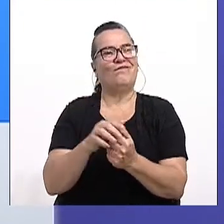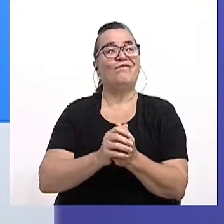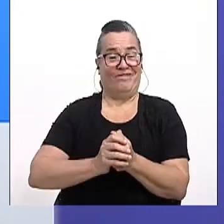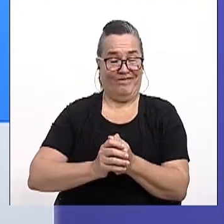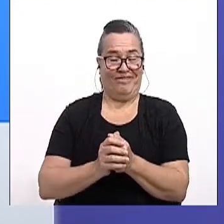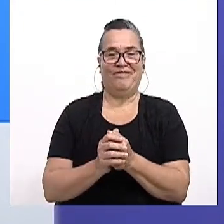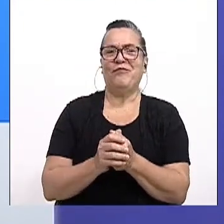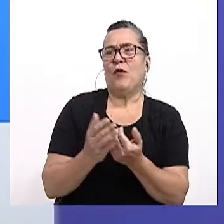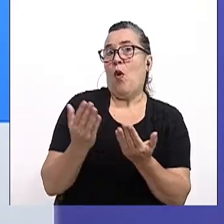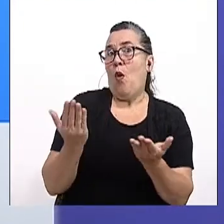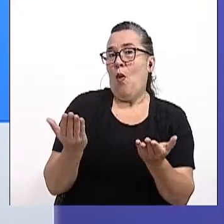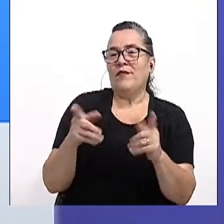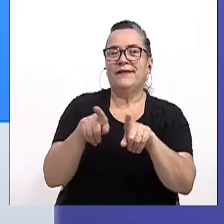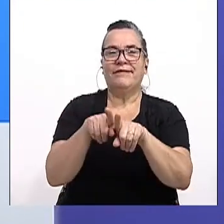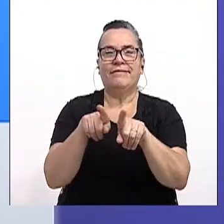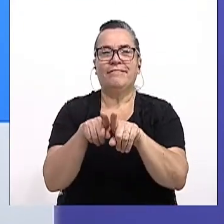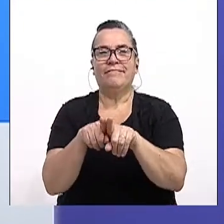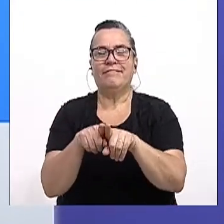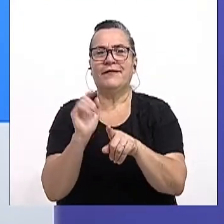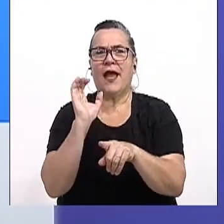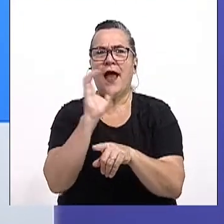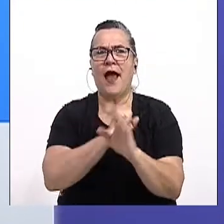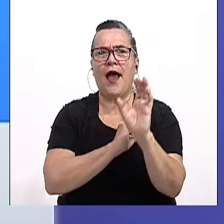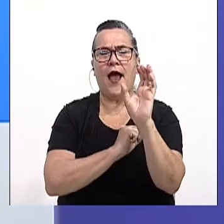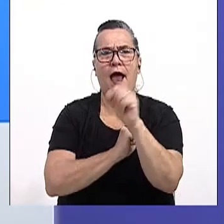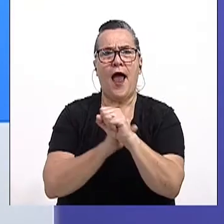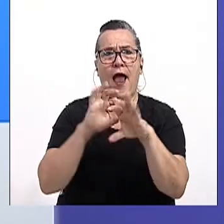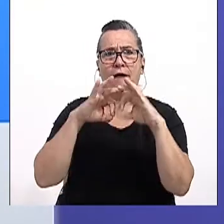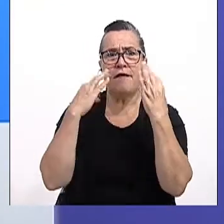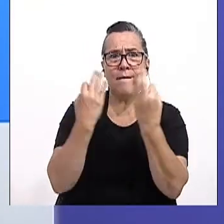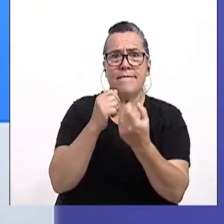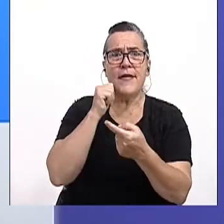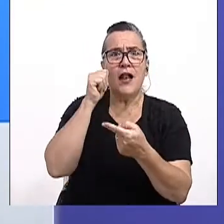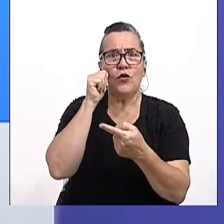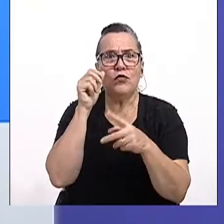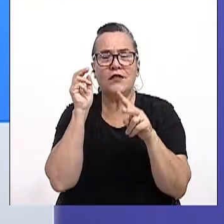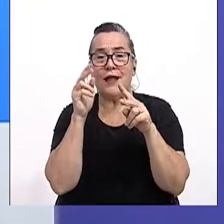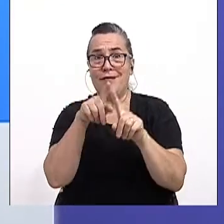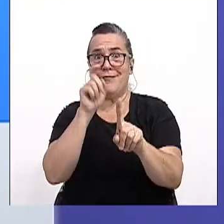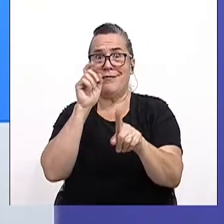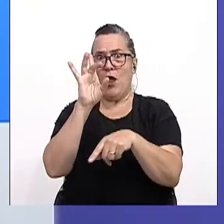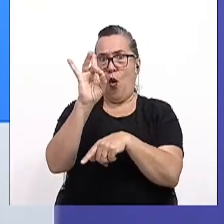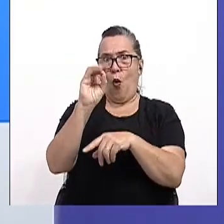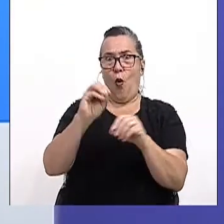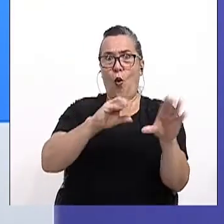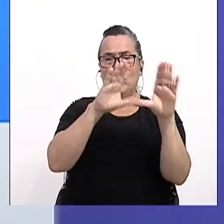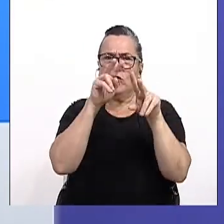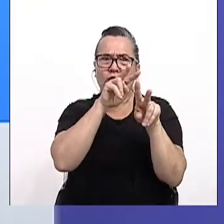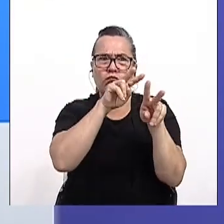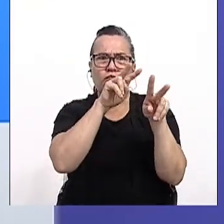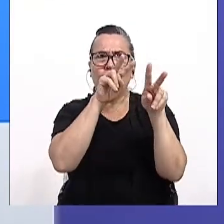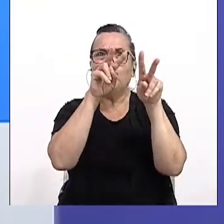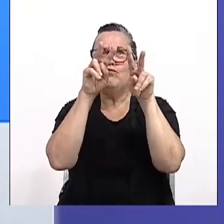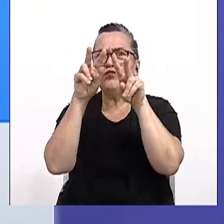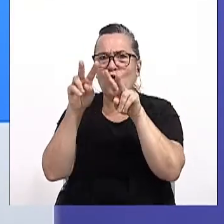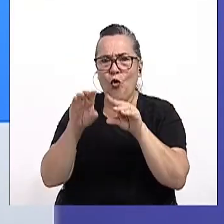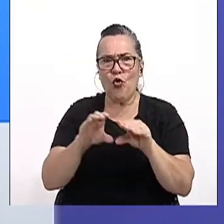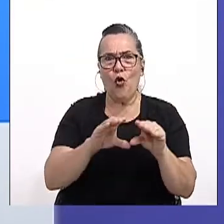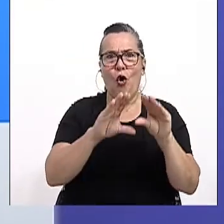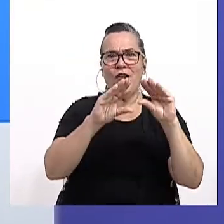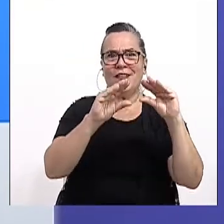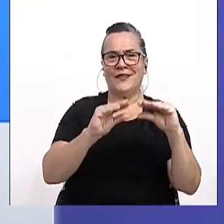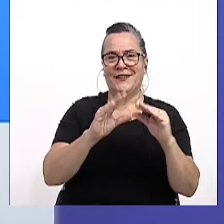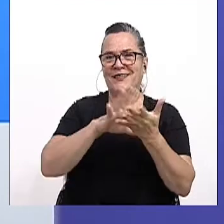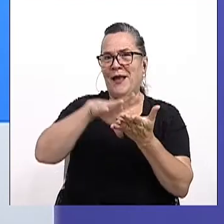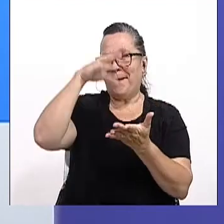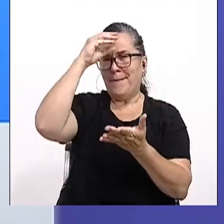clase. Porque también me he dado cuenta que muchos familiares adultos están desde las 8 de la mañana hasta la tarde aprendiendo en